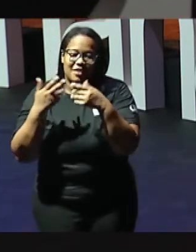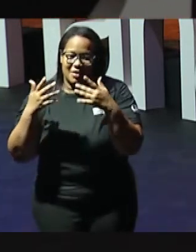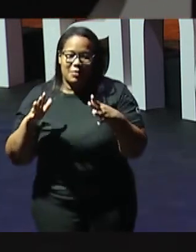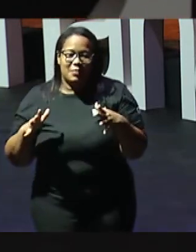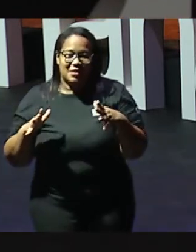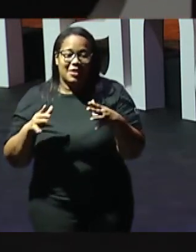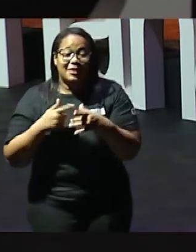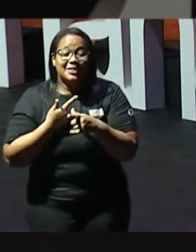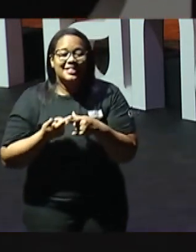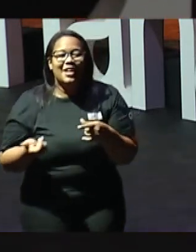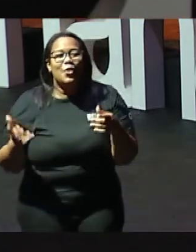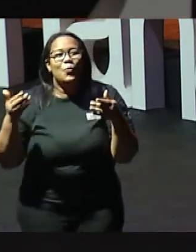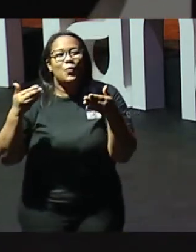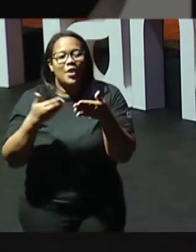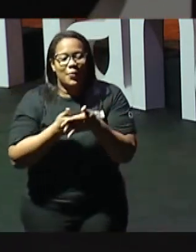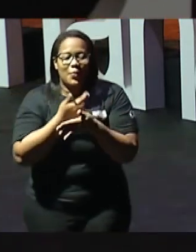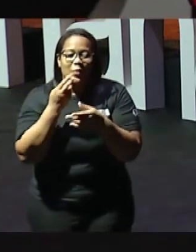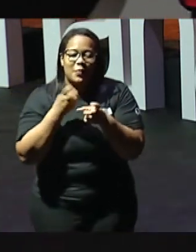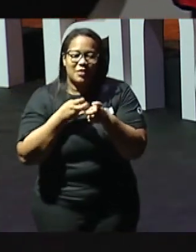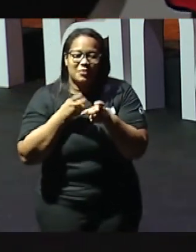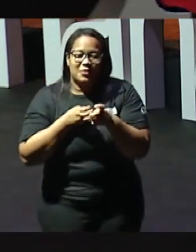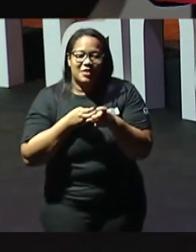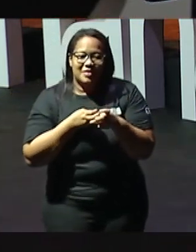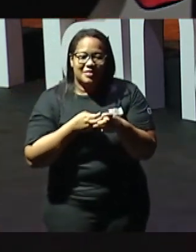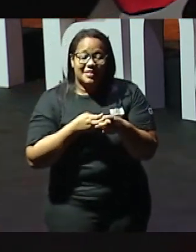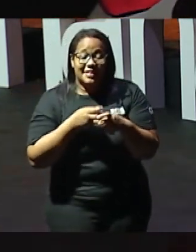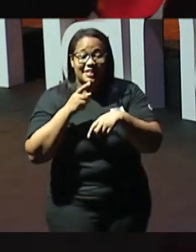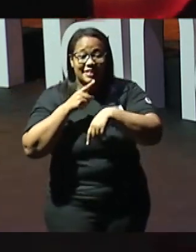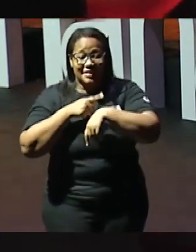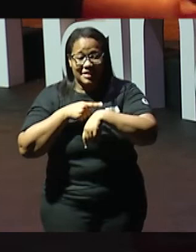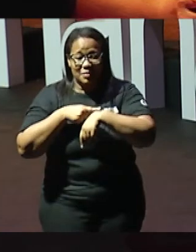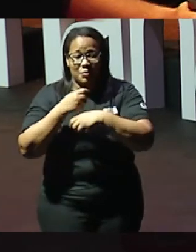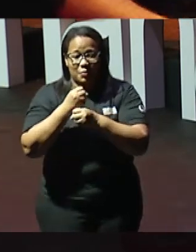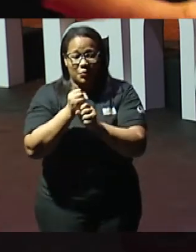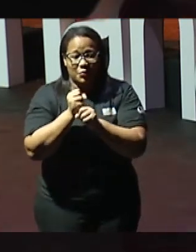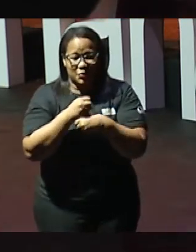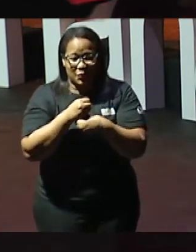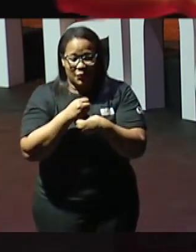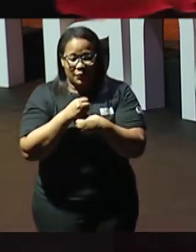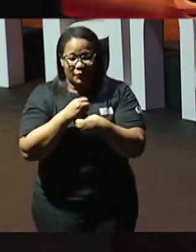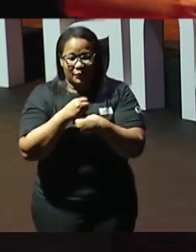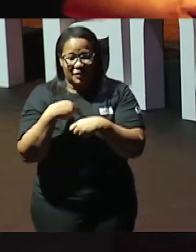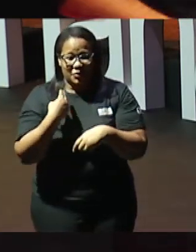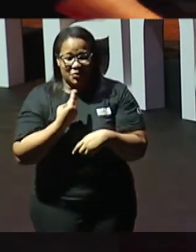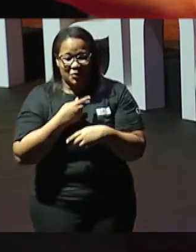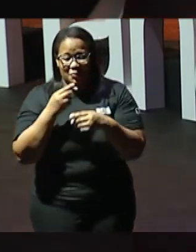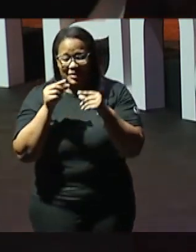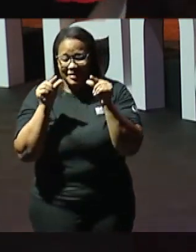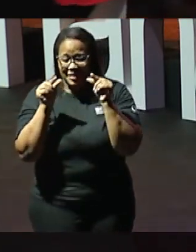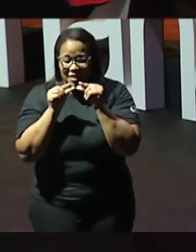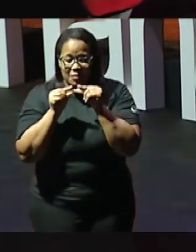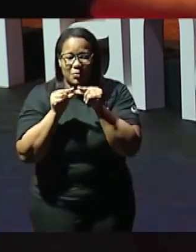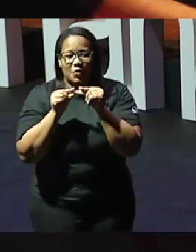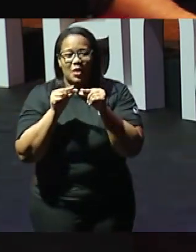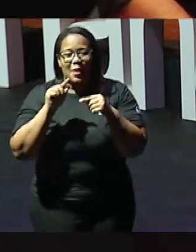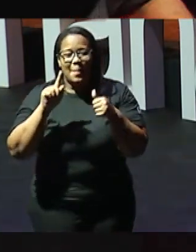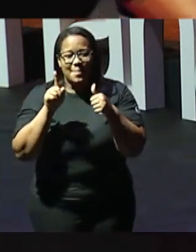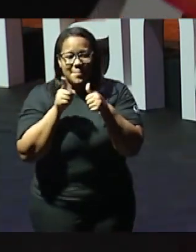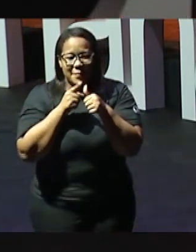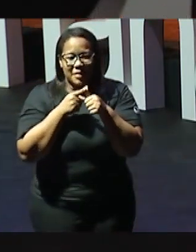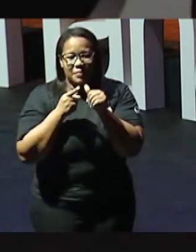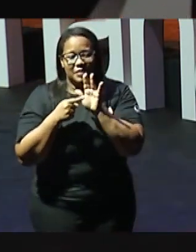post-producción de nosotros fue tan corto que el primer episodio literalmente yo lo llevé